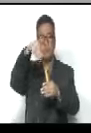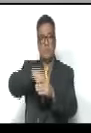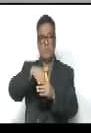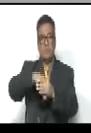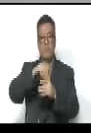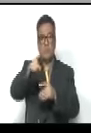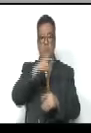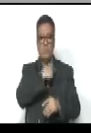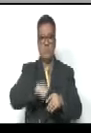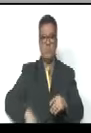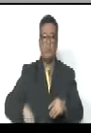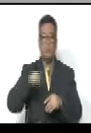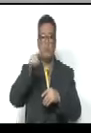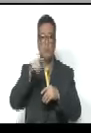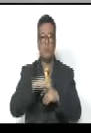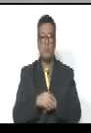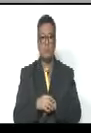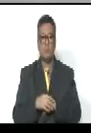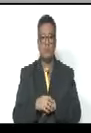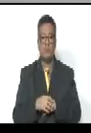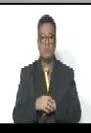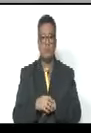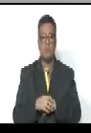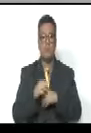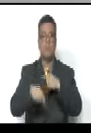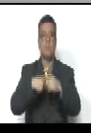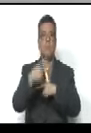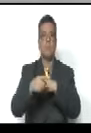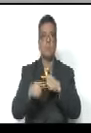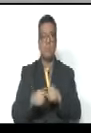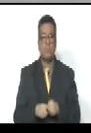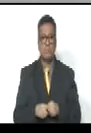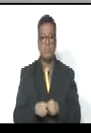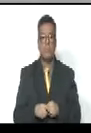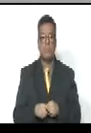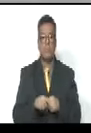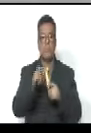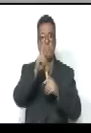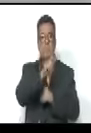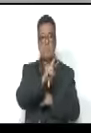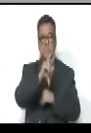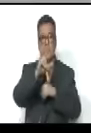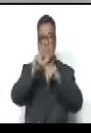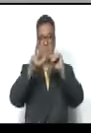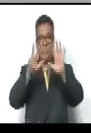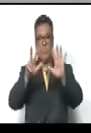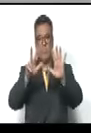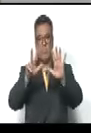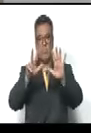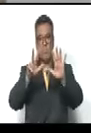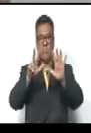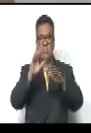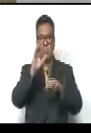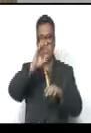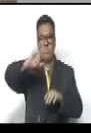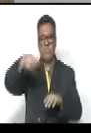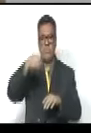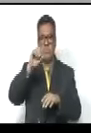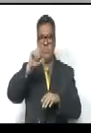elecciones presidenciales este próximo 28 de